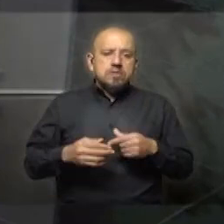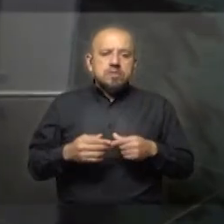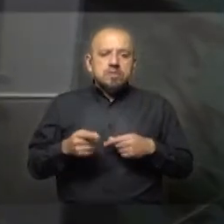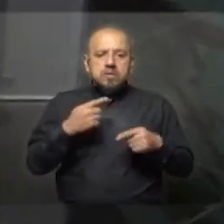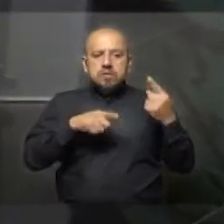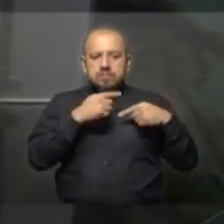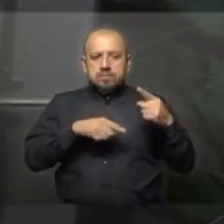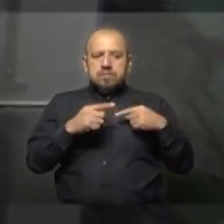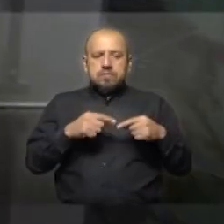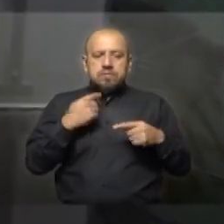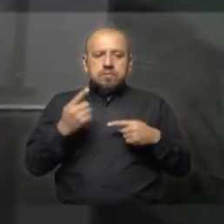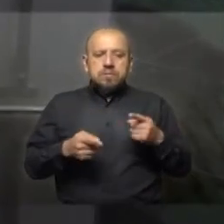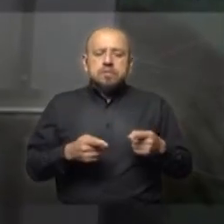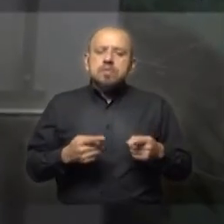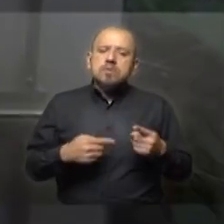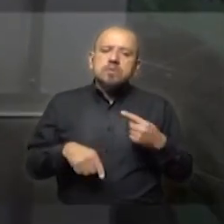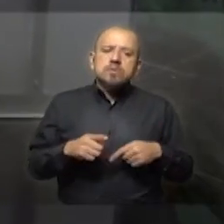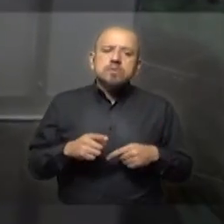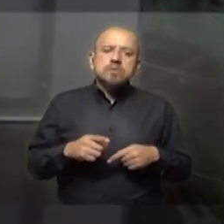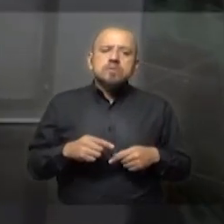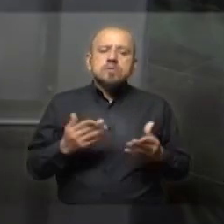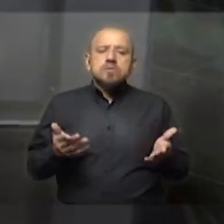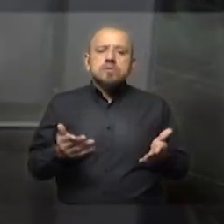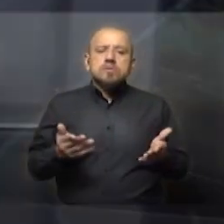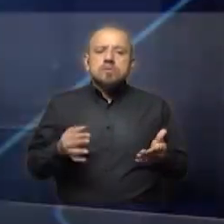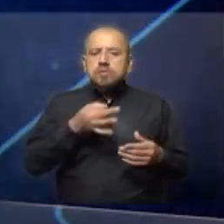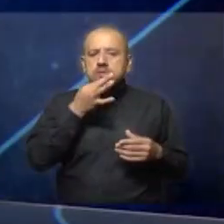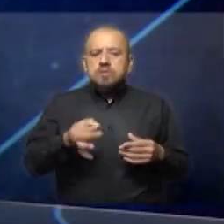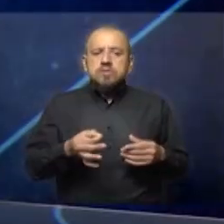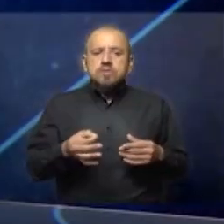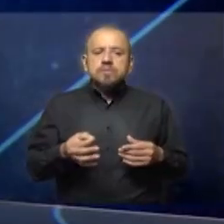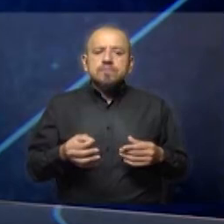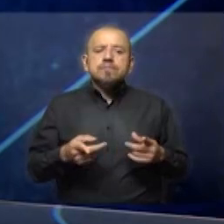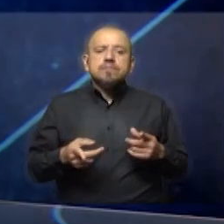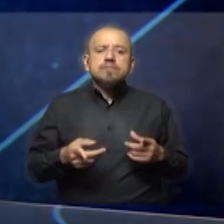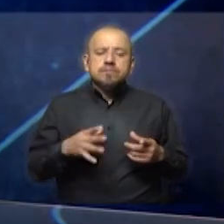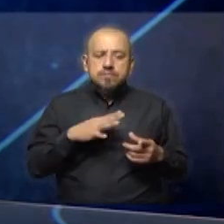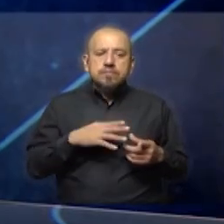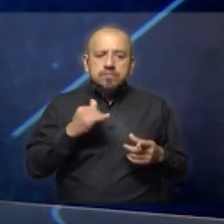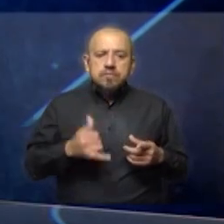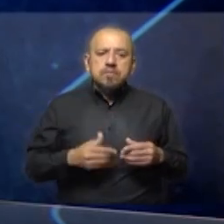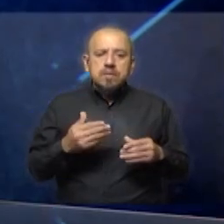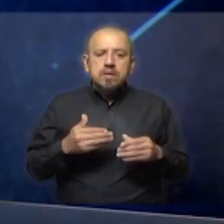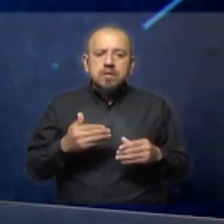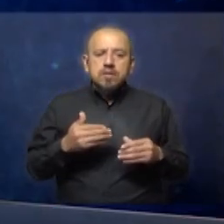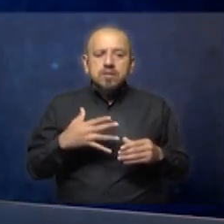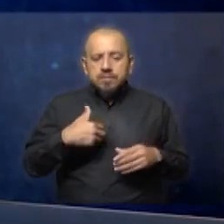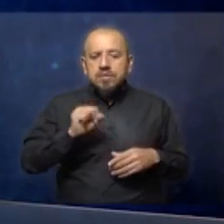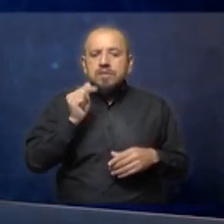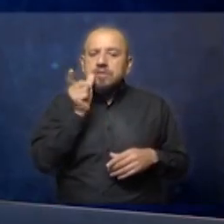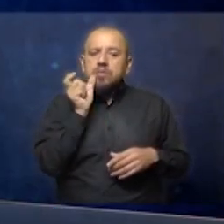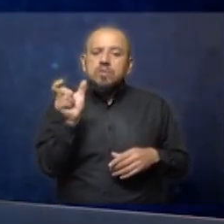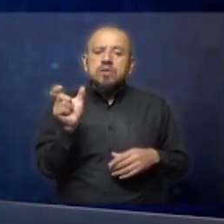para atrás da vueltas sube baja y luego cuando termina dice y tendría más argumentos y aparte de estos que